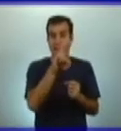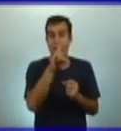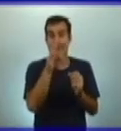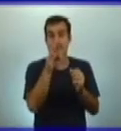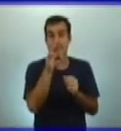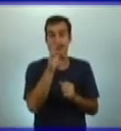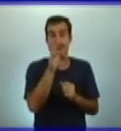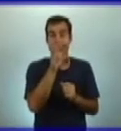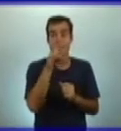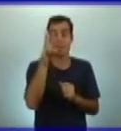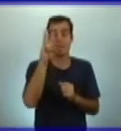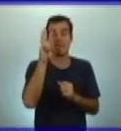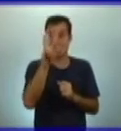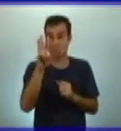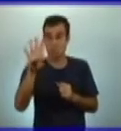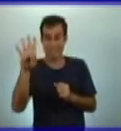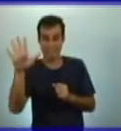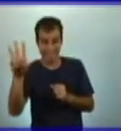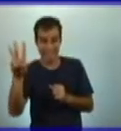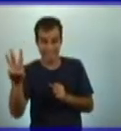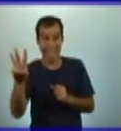23.343 menos